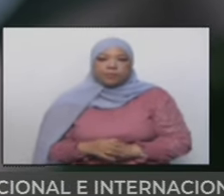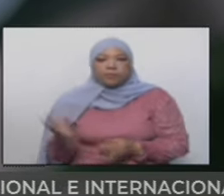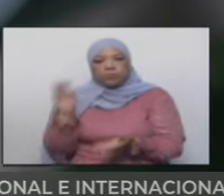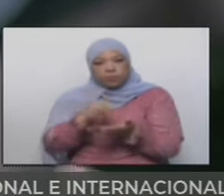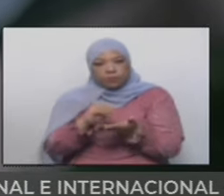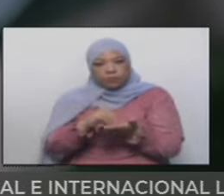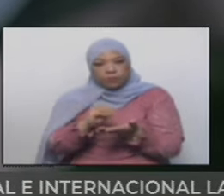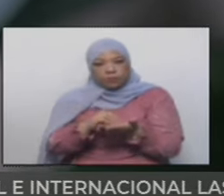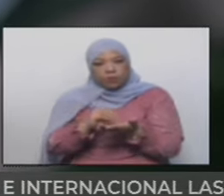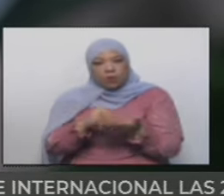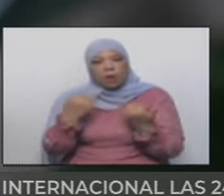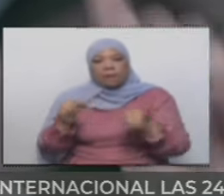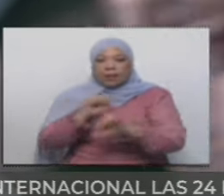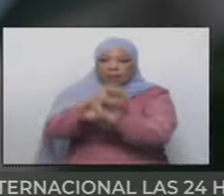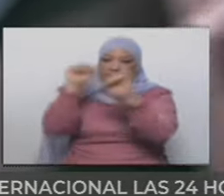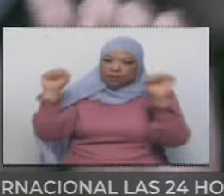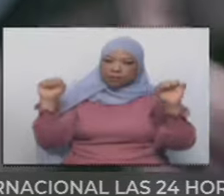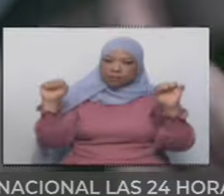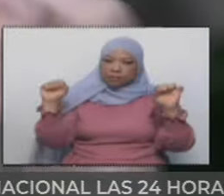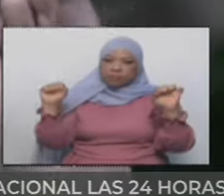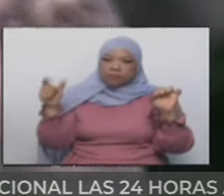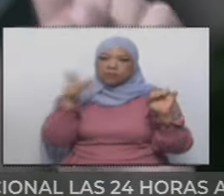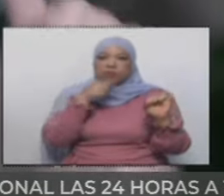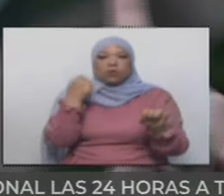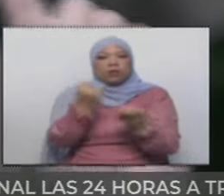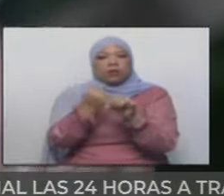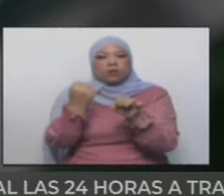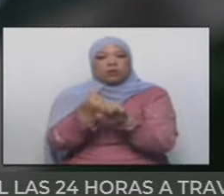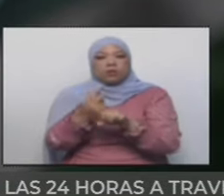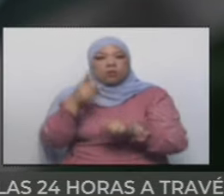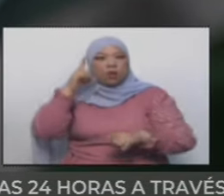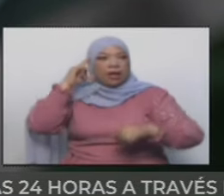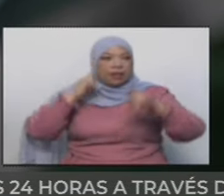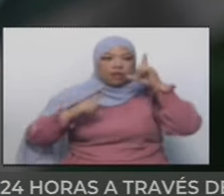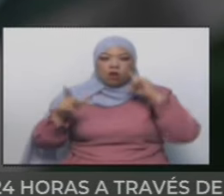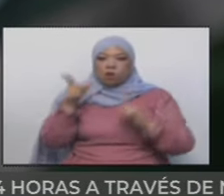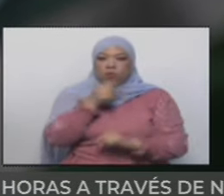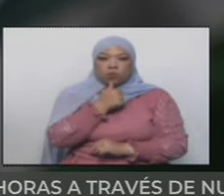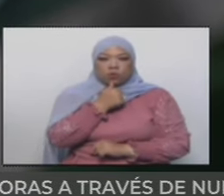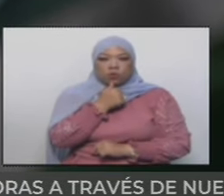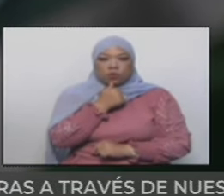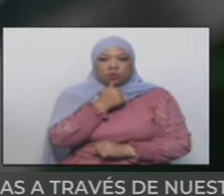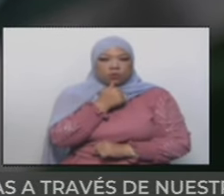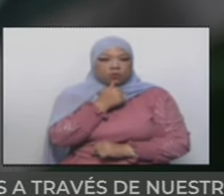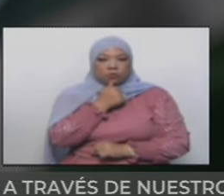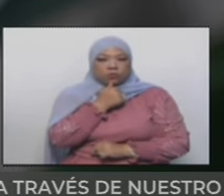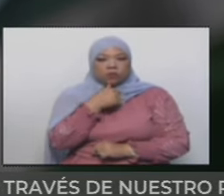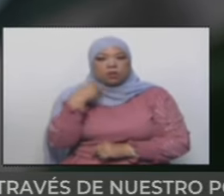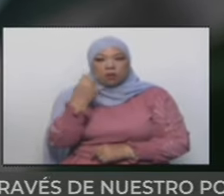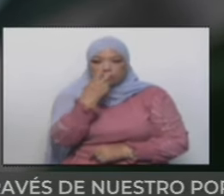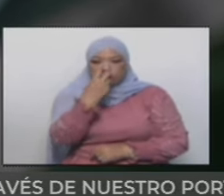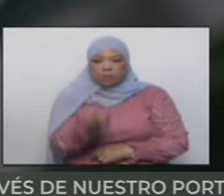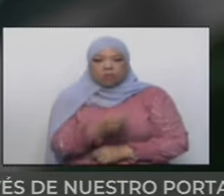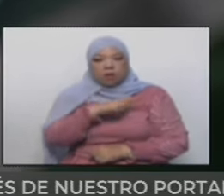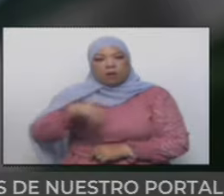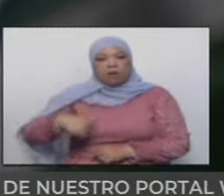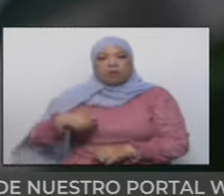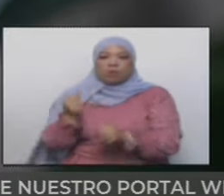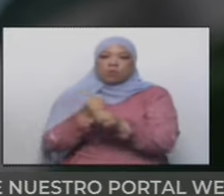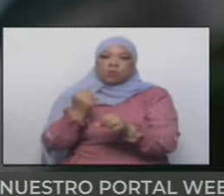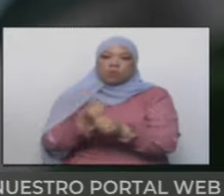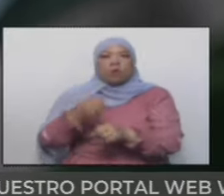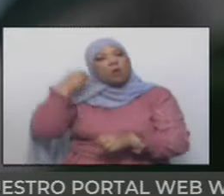hoy más temprano, sin límite ideológico, porque nos invita usted, presidente, a